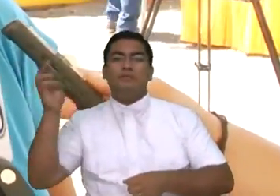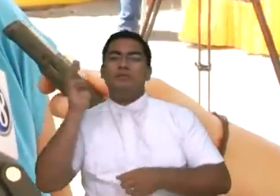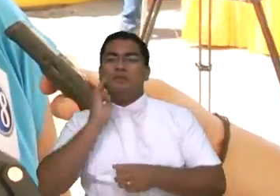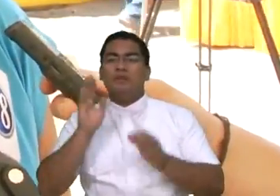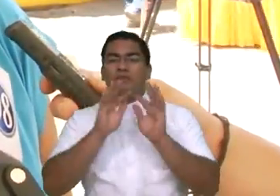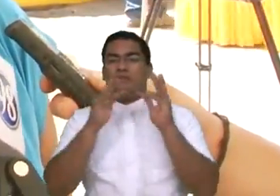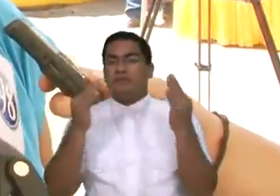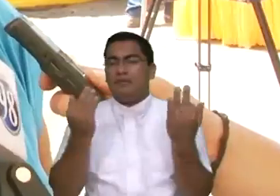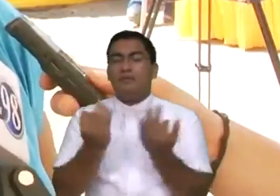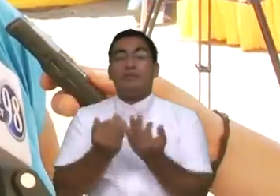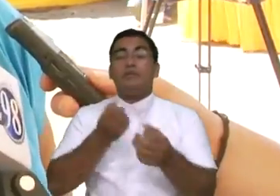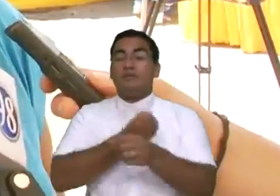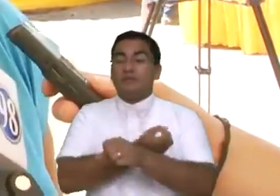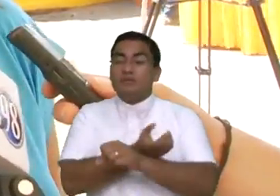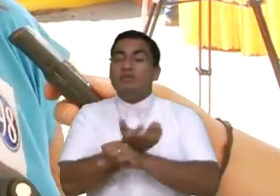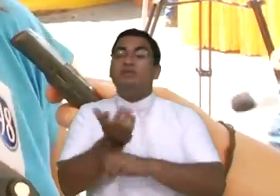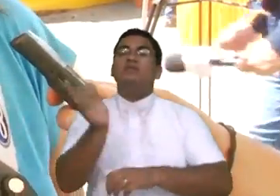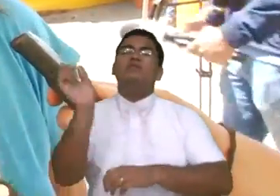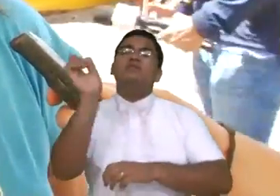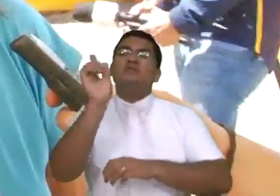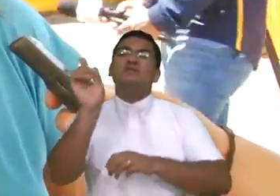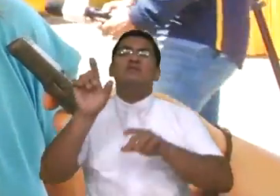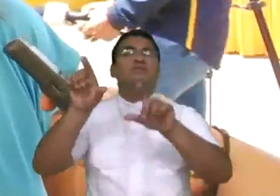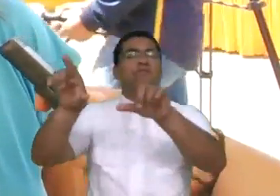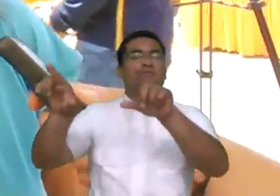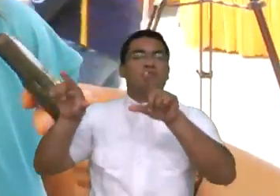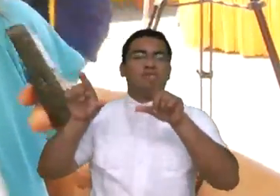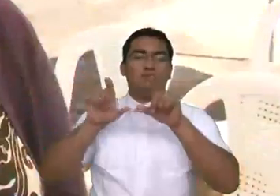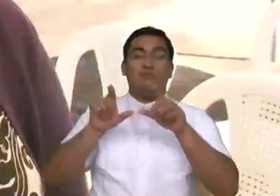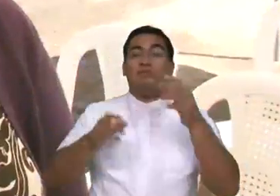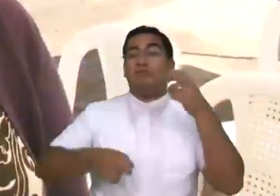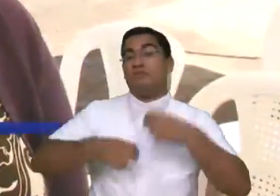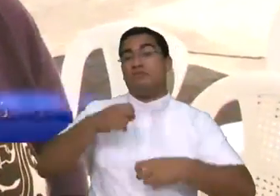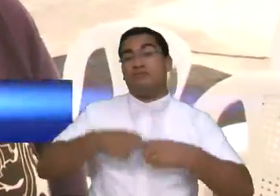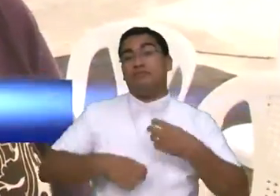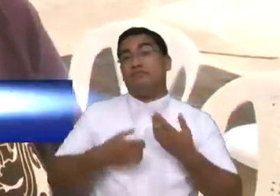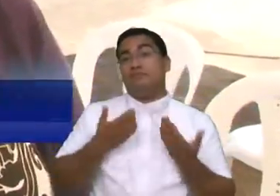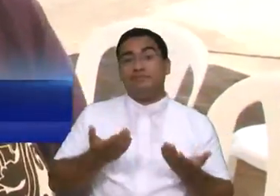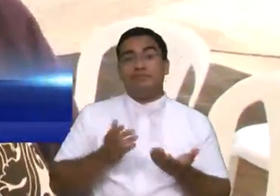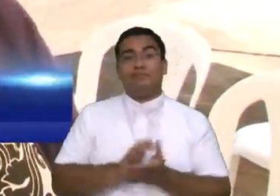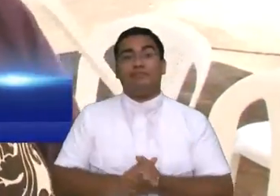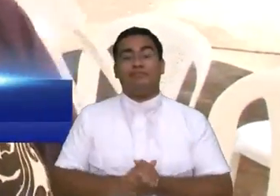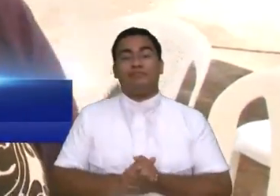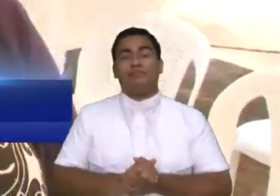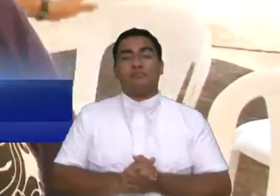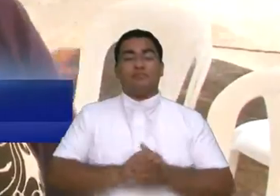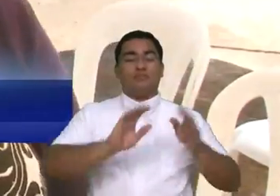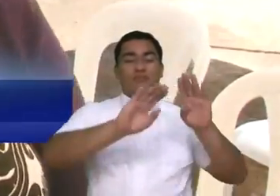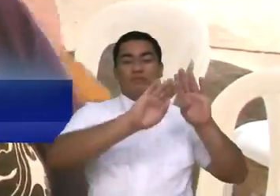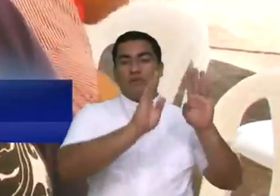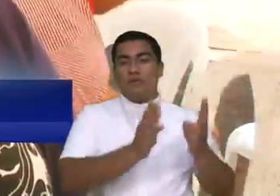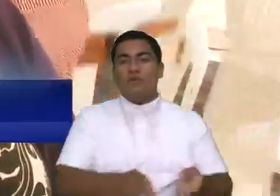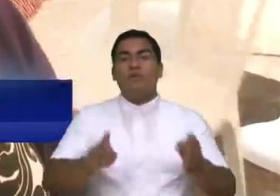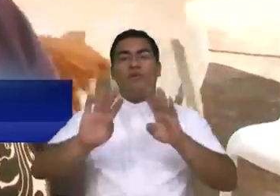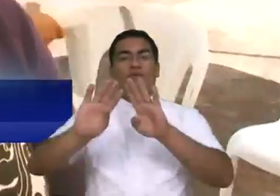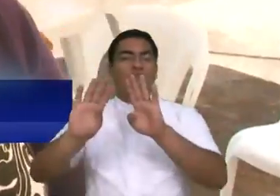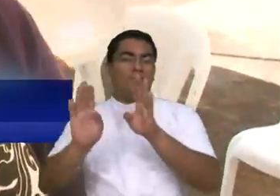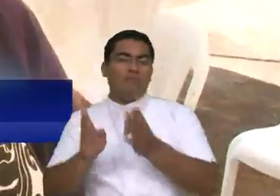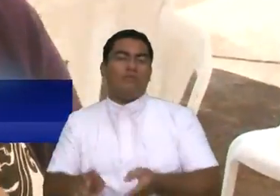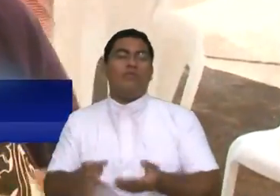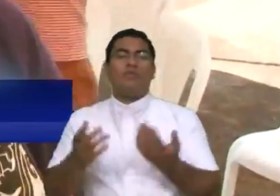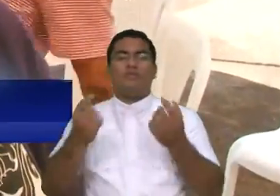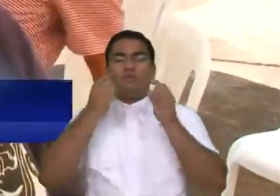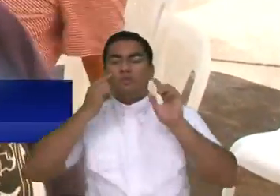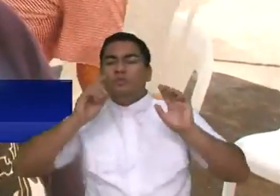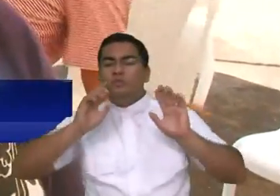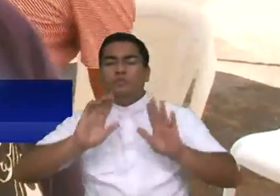les orienta dónde acudir ante una situación de estas. Así las mujeres estamos más protegidas, más acompañadas y nos